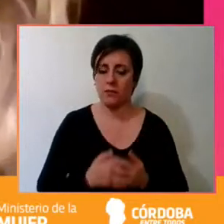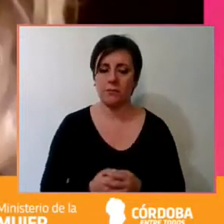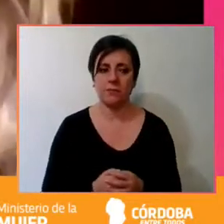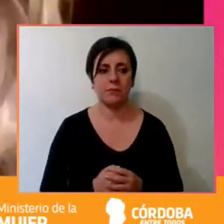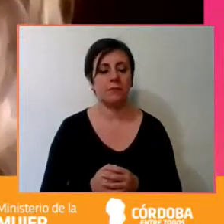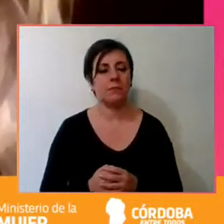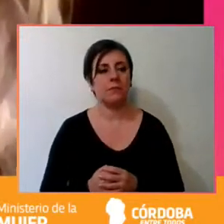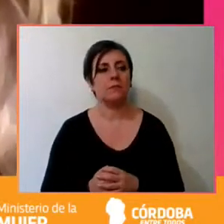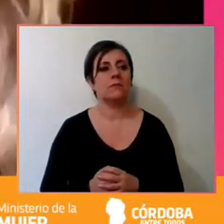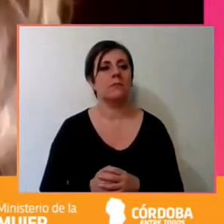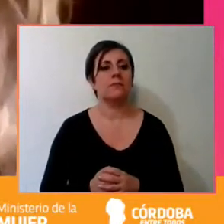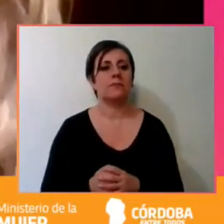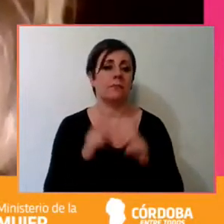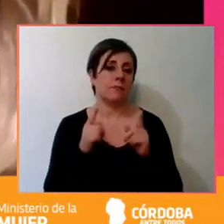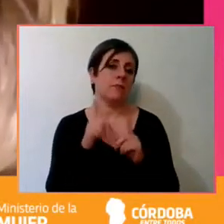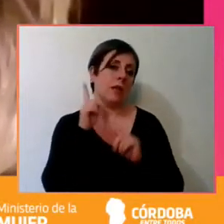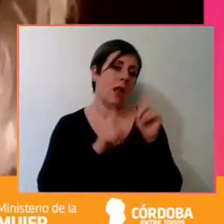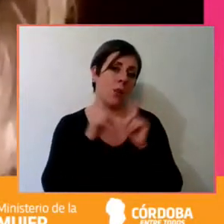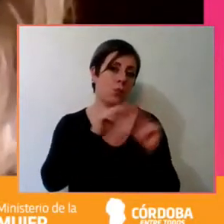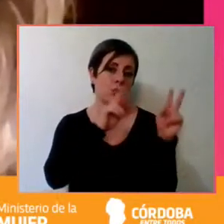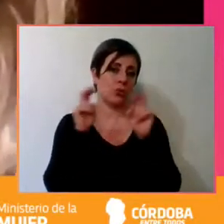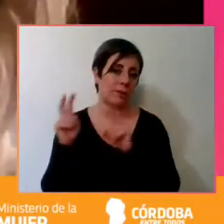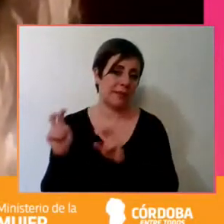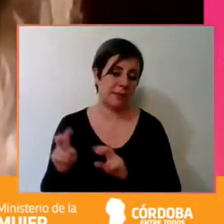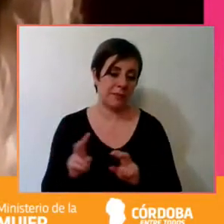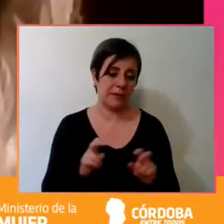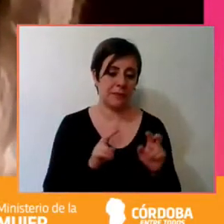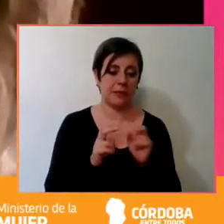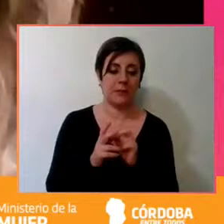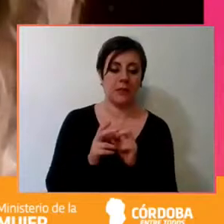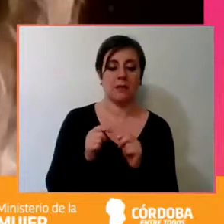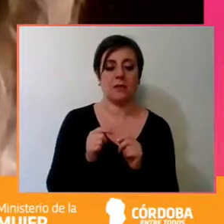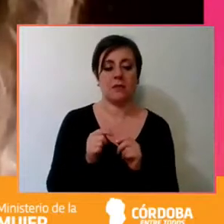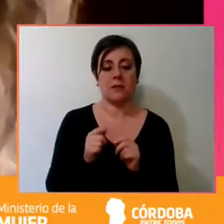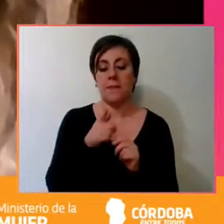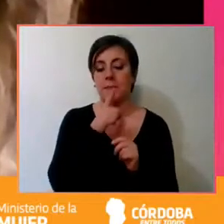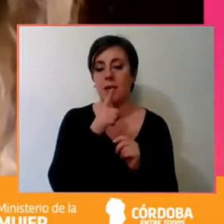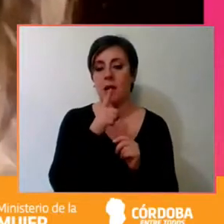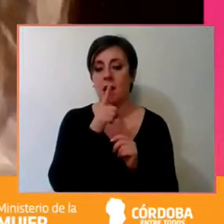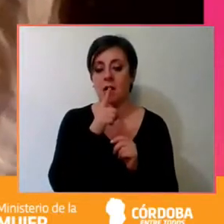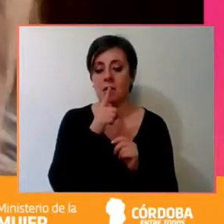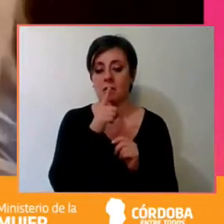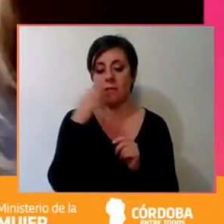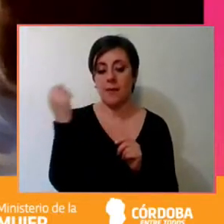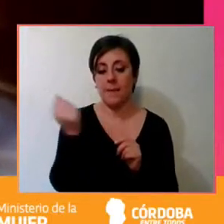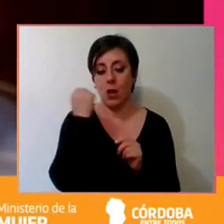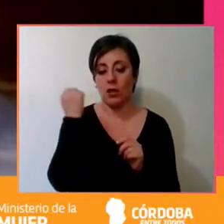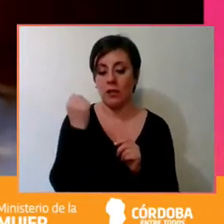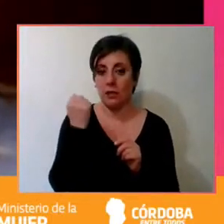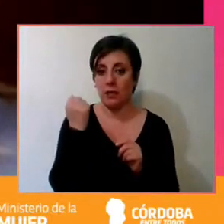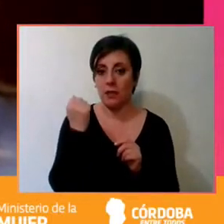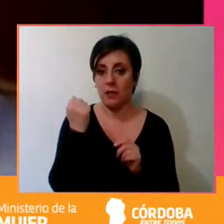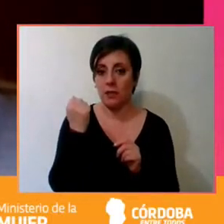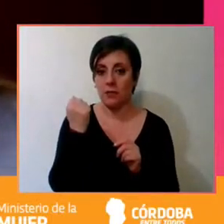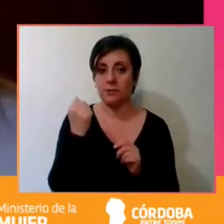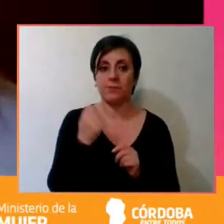Estos son algunos de los temas que estamos abordando y que nos parece muy importante.